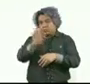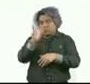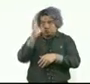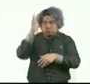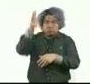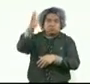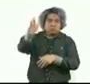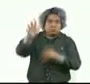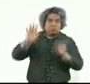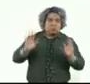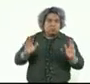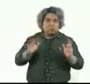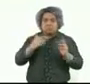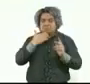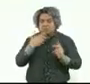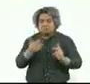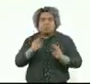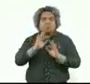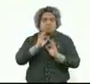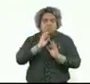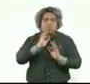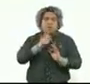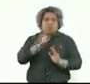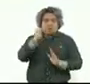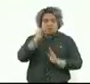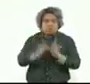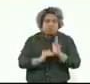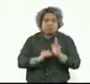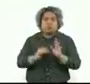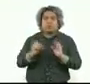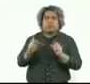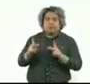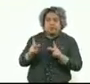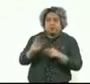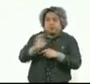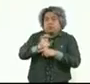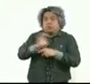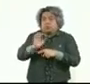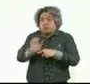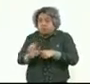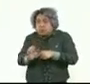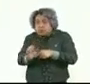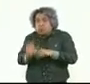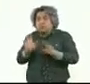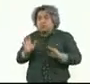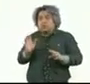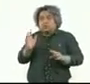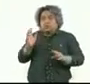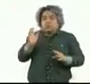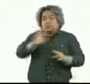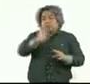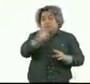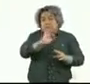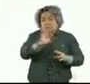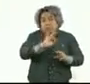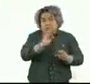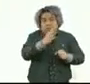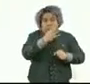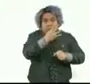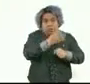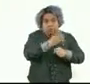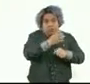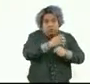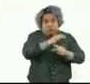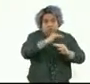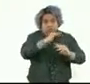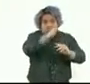ser consistente. Y al apuntar esto, insisto, ¿sí podríamos ya afirmar que el pico de la cuarta ola quedó